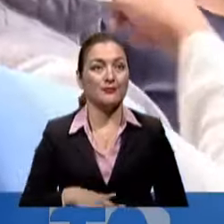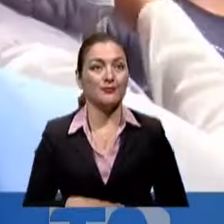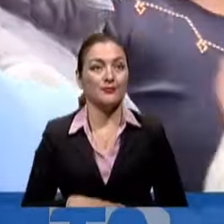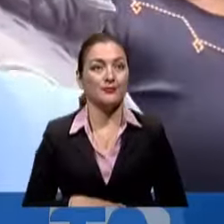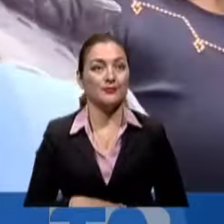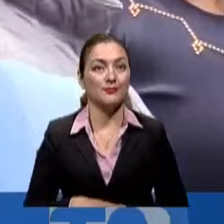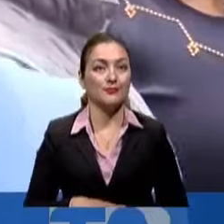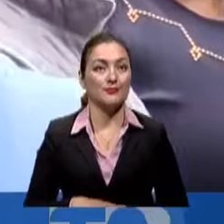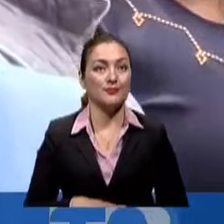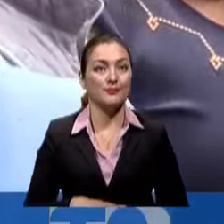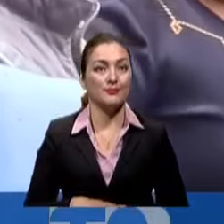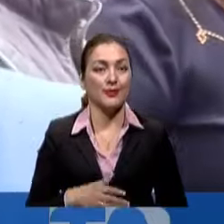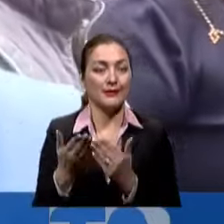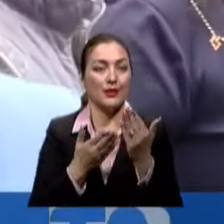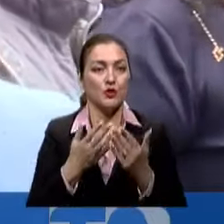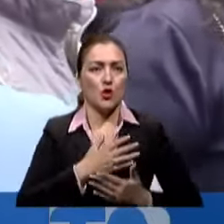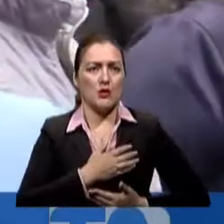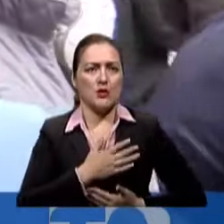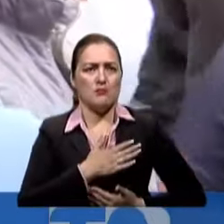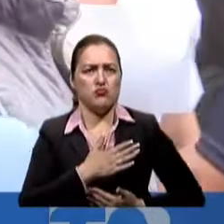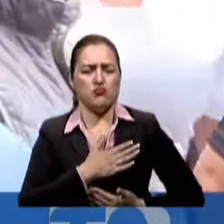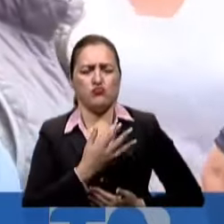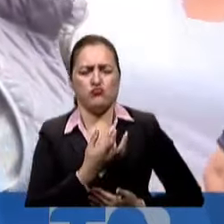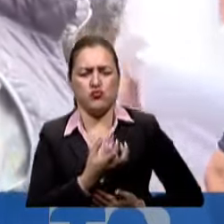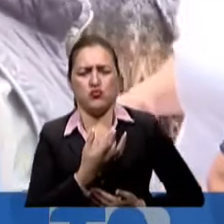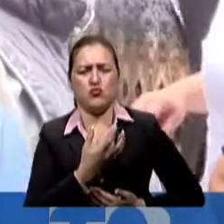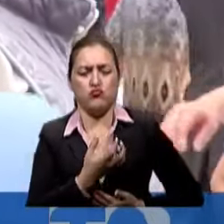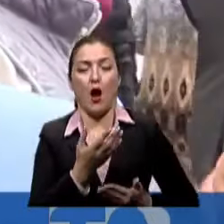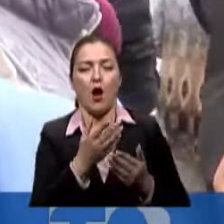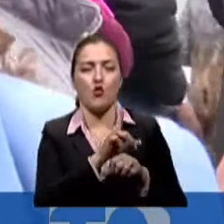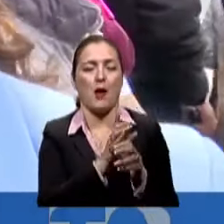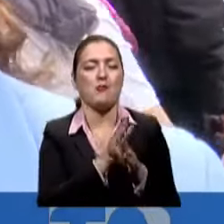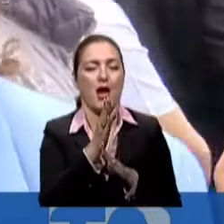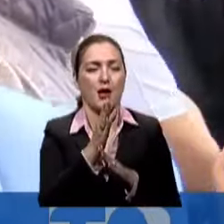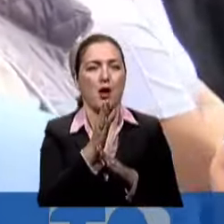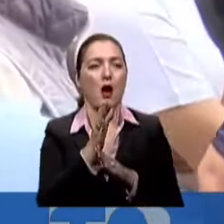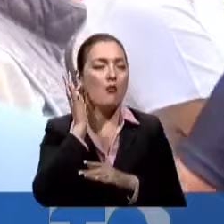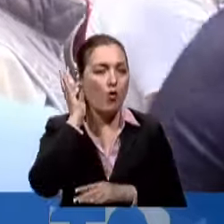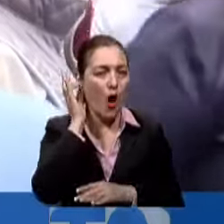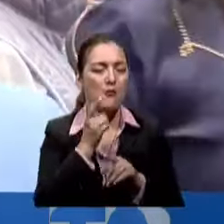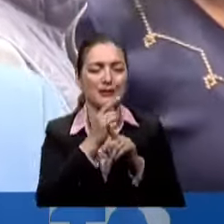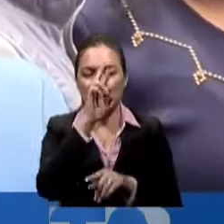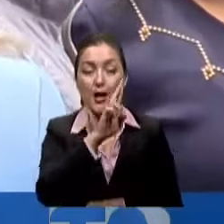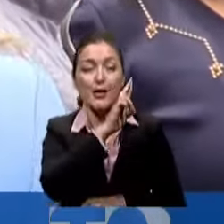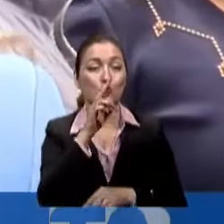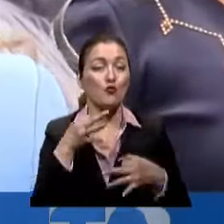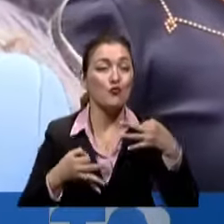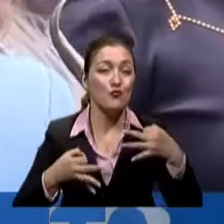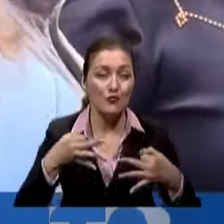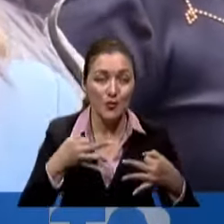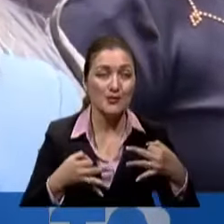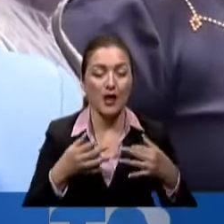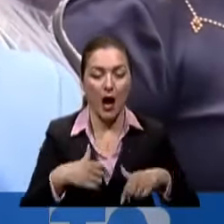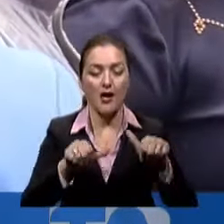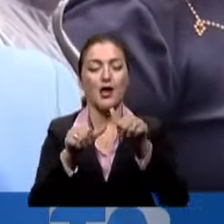repotenciado servicios de cardiología, de todo el área cardiometabólica, de ginecología, rehabilitación física, una nueva área